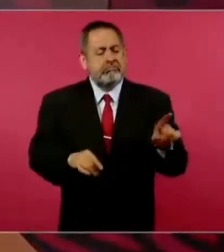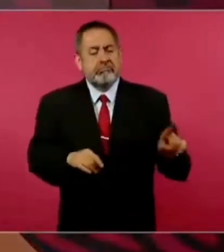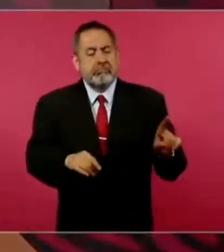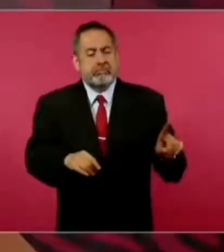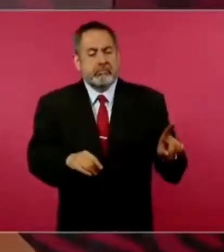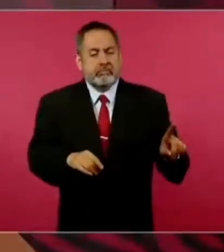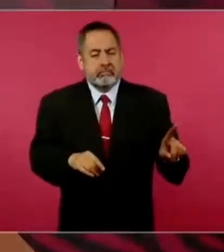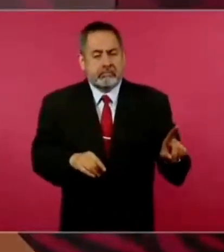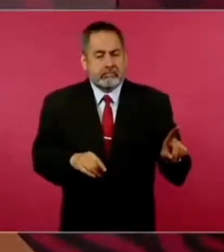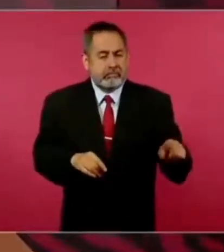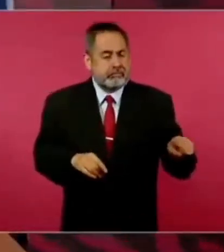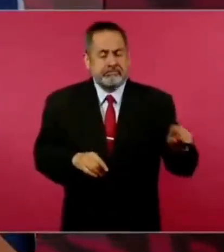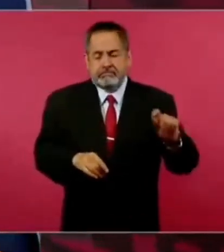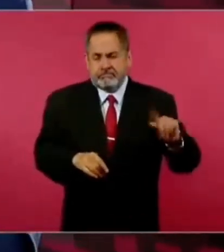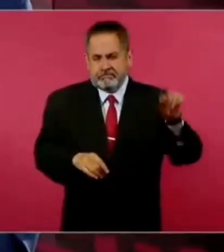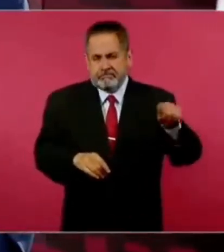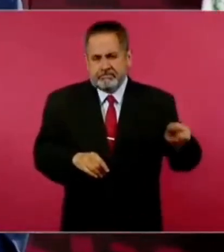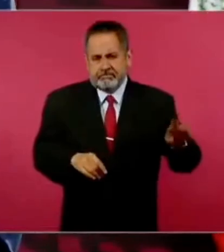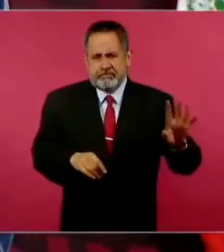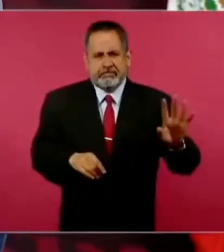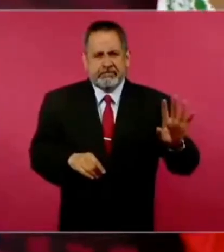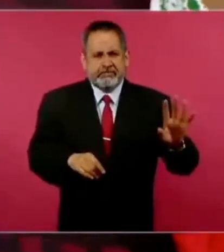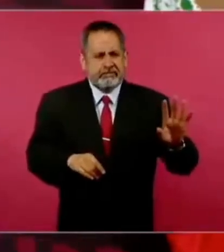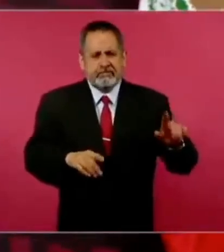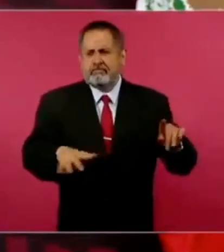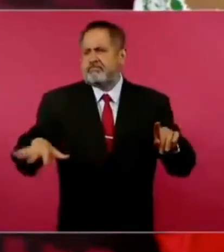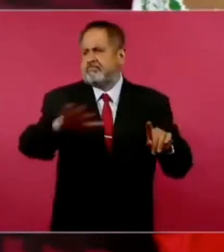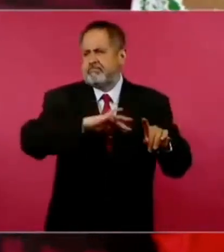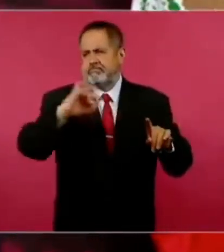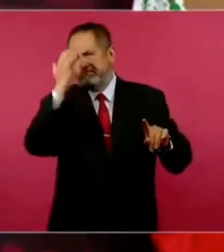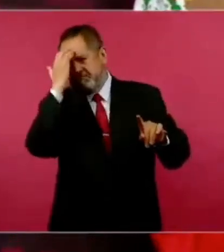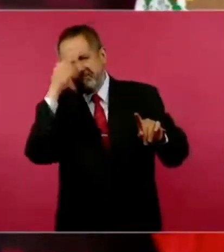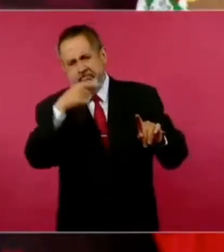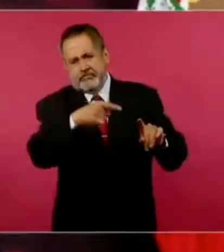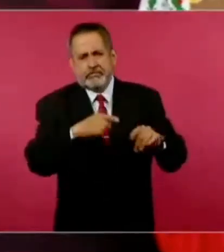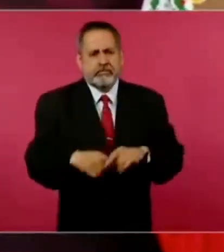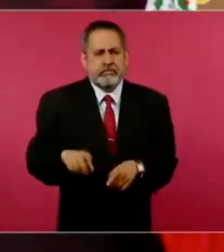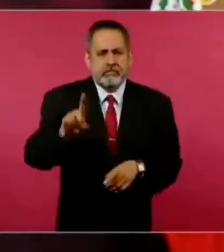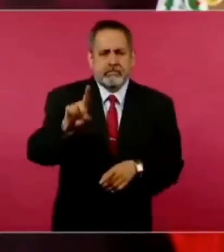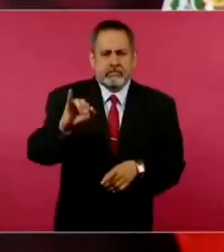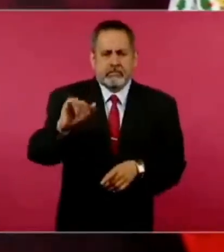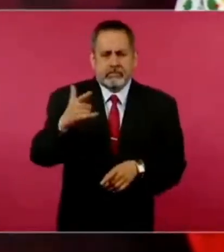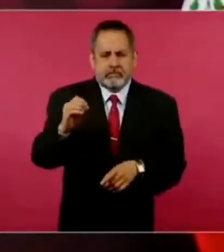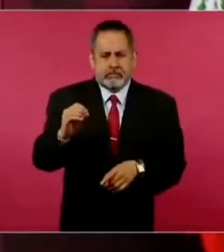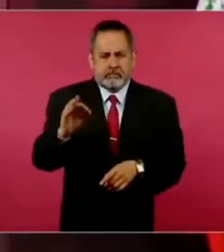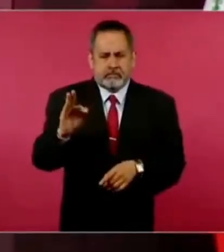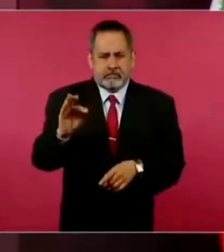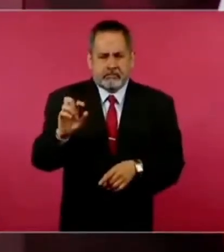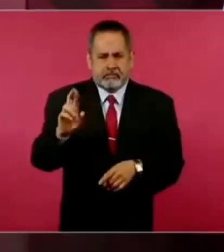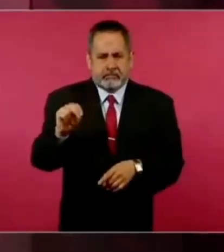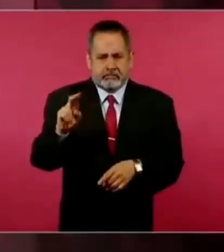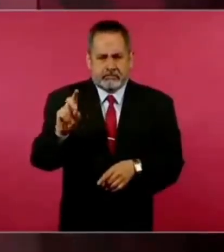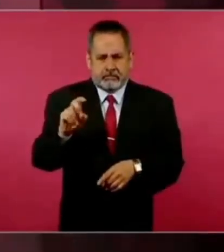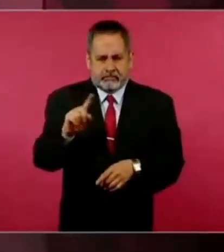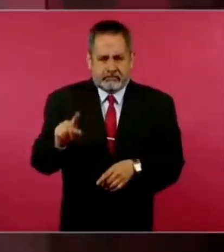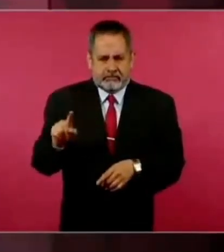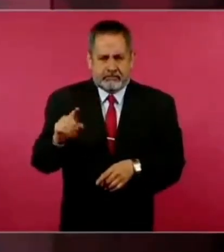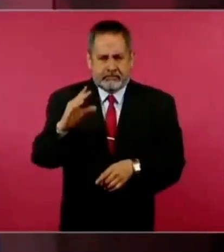un importante personaje público, Diego Fernández de Ceballos.